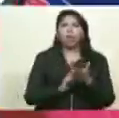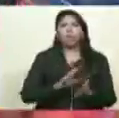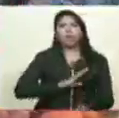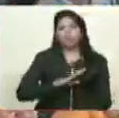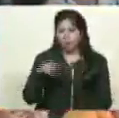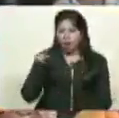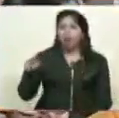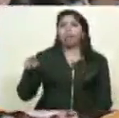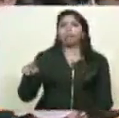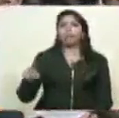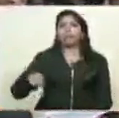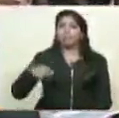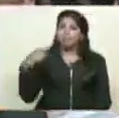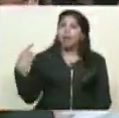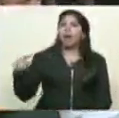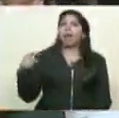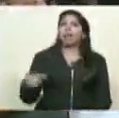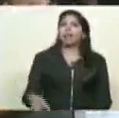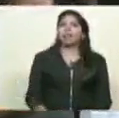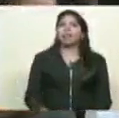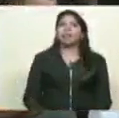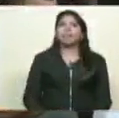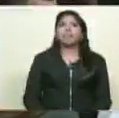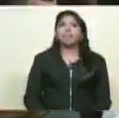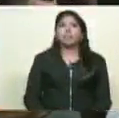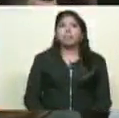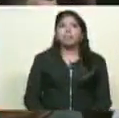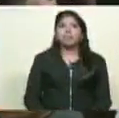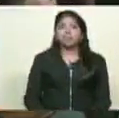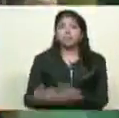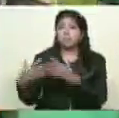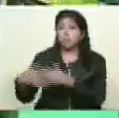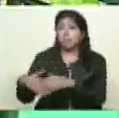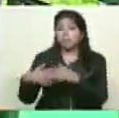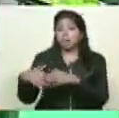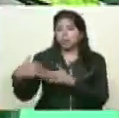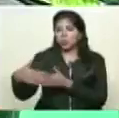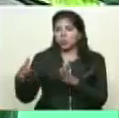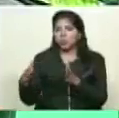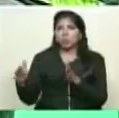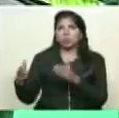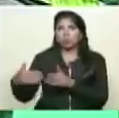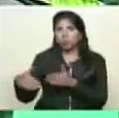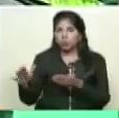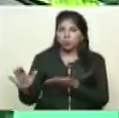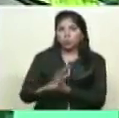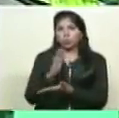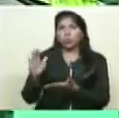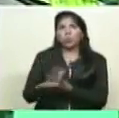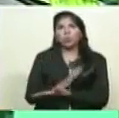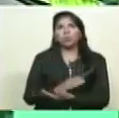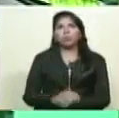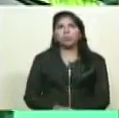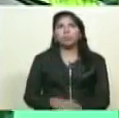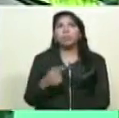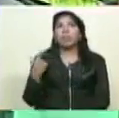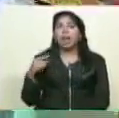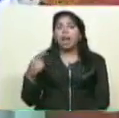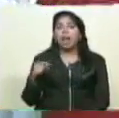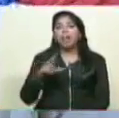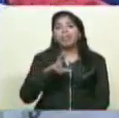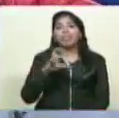está. Donde cada empaquetadora, presidente, tenemos 30